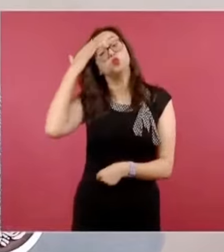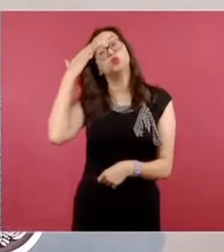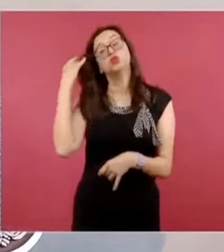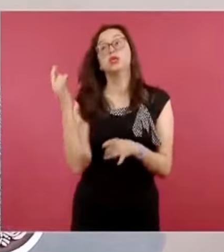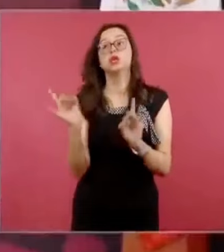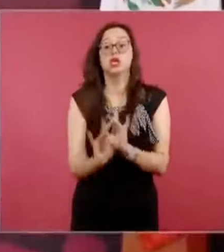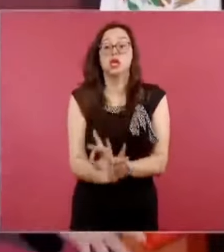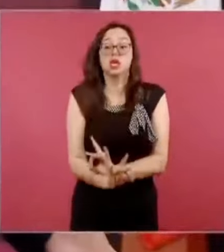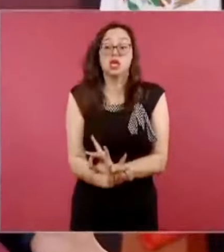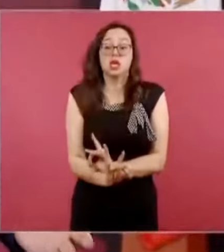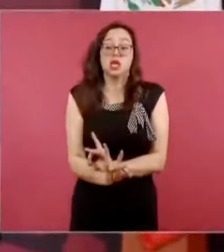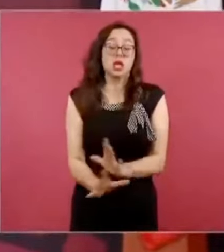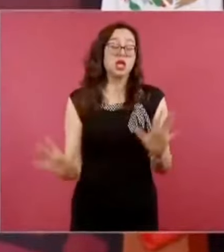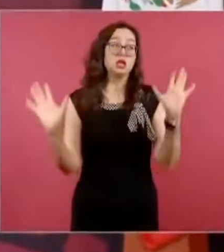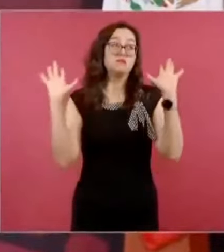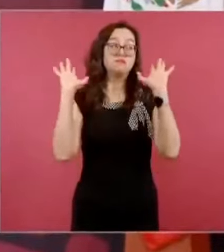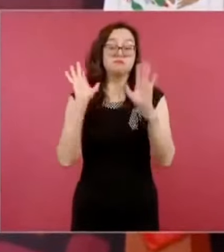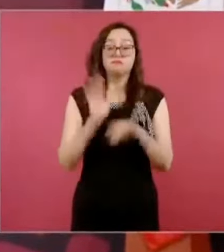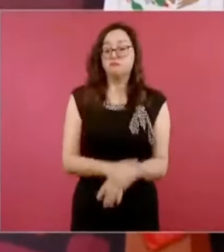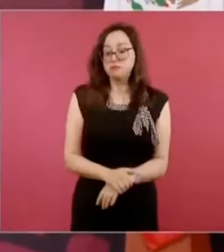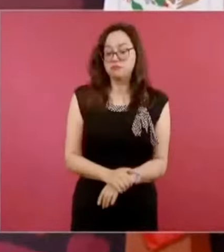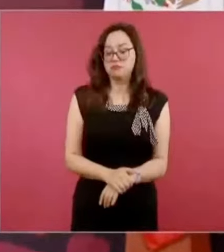Deben de tener más cuidado